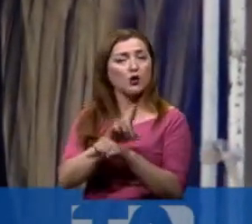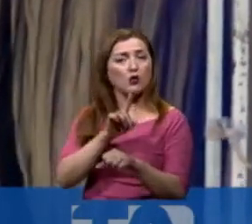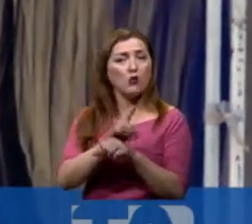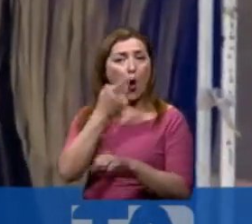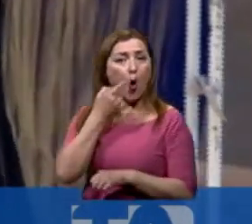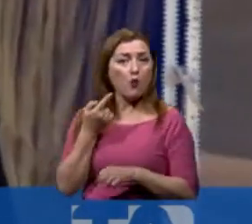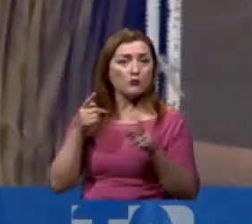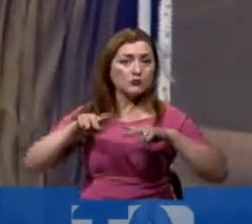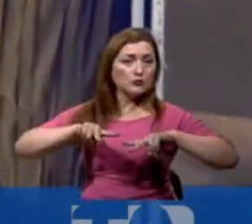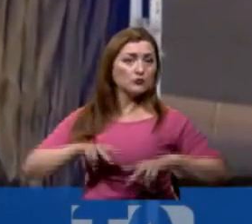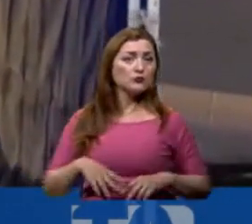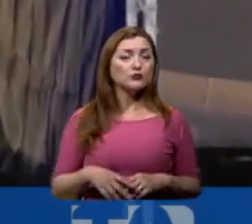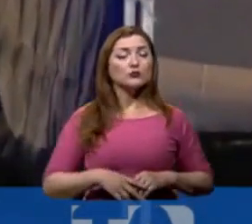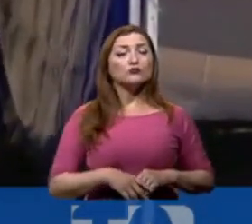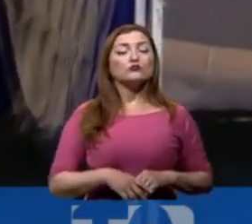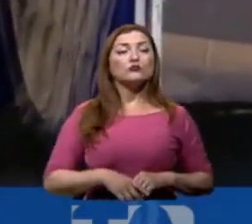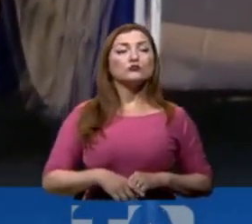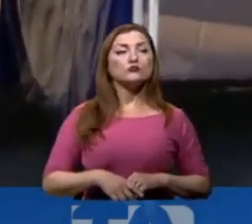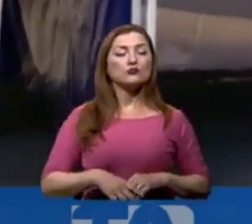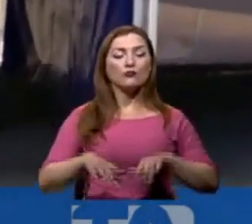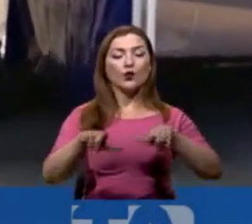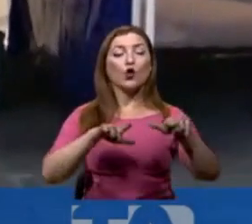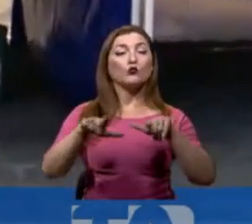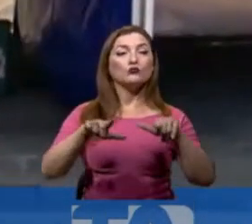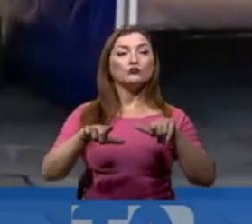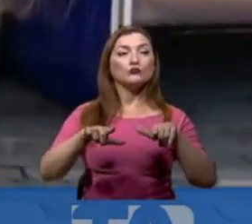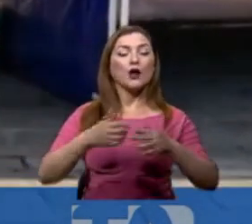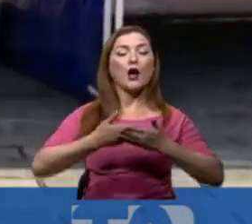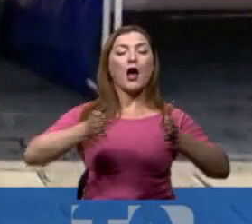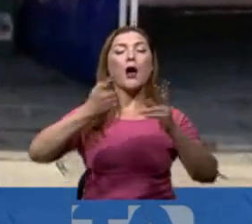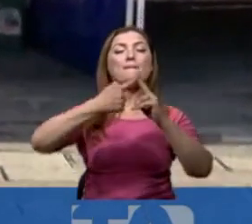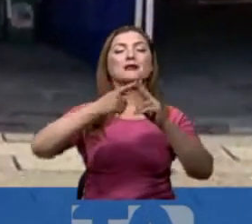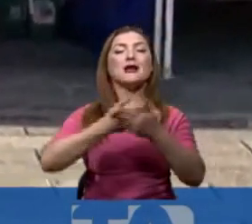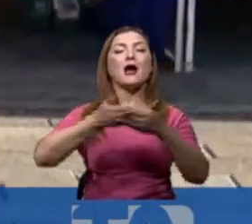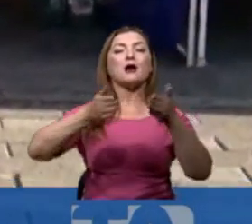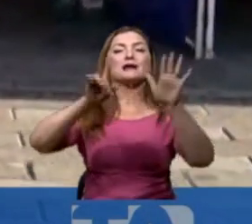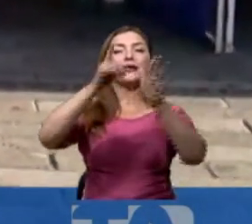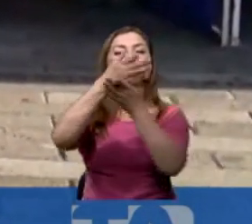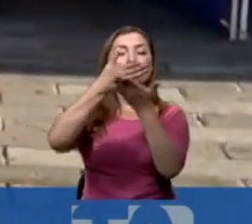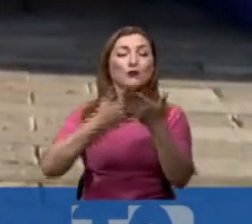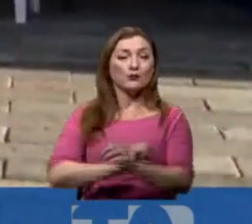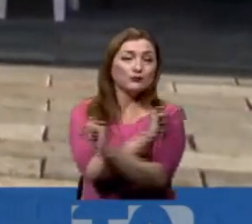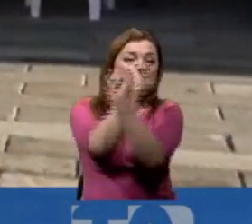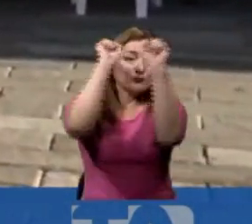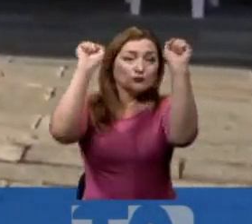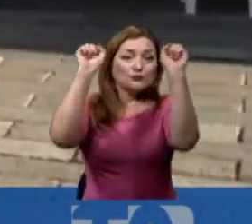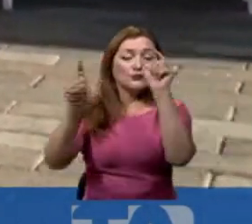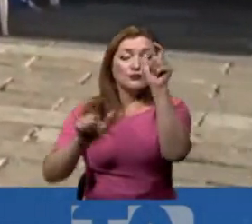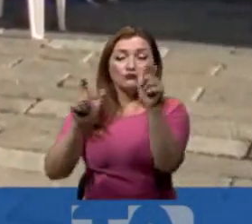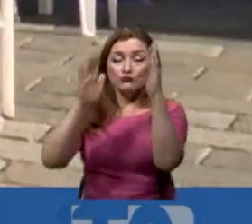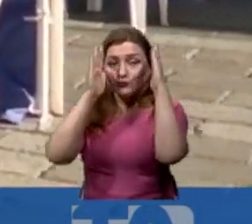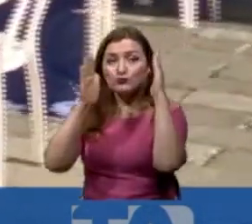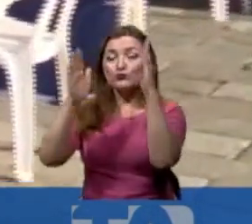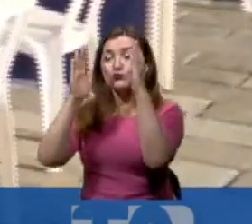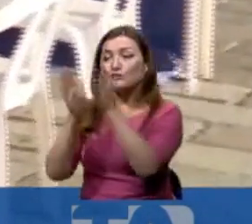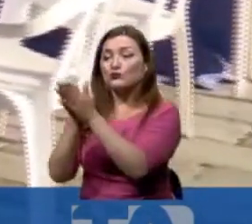pacientes masculinos. Habilitamos el espacio a las 6:30 a.m. y hemos tenido ya pacientes, así que estamos atendiendo.